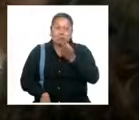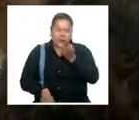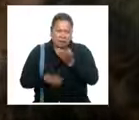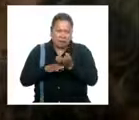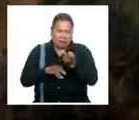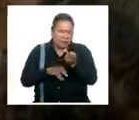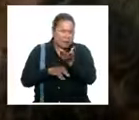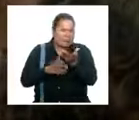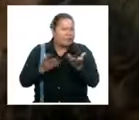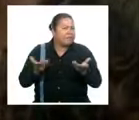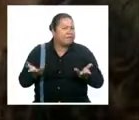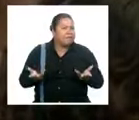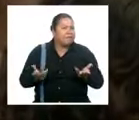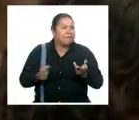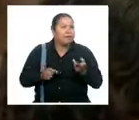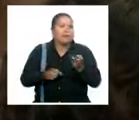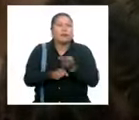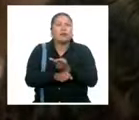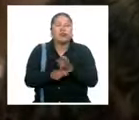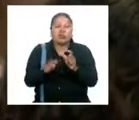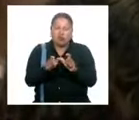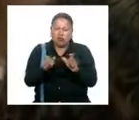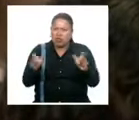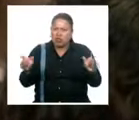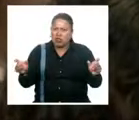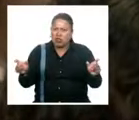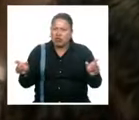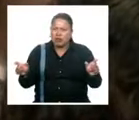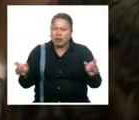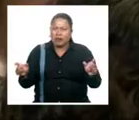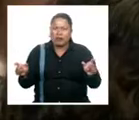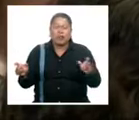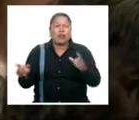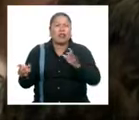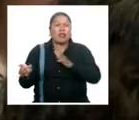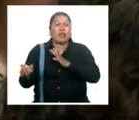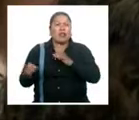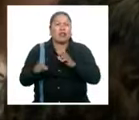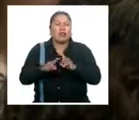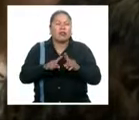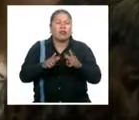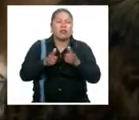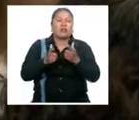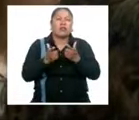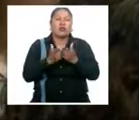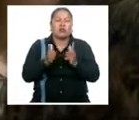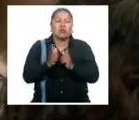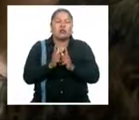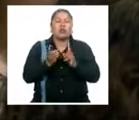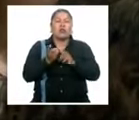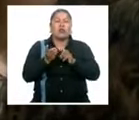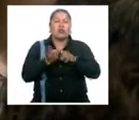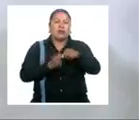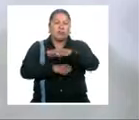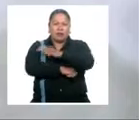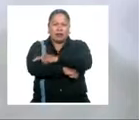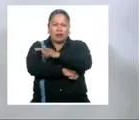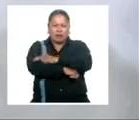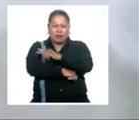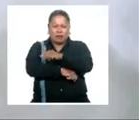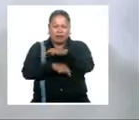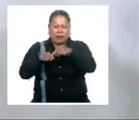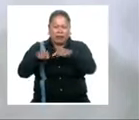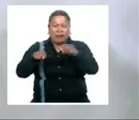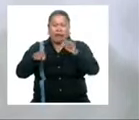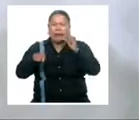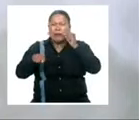preguntarle qué pasó con el bloqueo que realizaron algunos grupos ciudadanos del tramo Barranca Larga, Ventanilla, hace unos